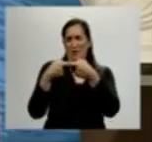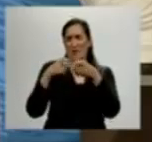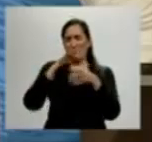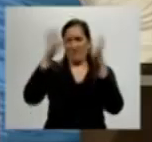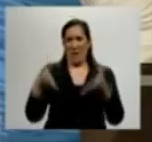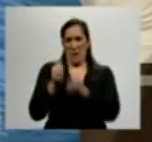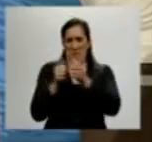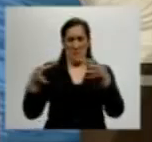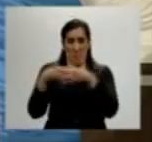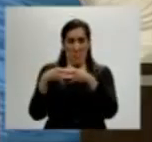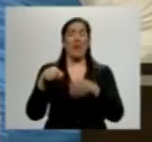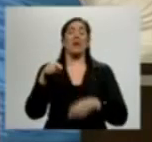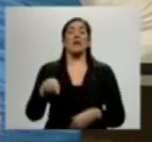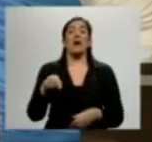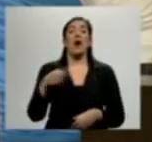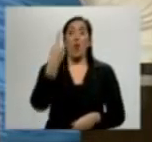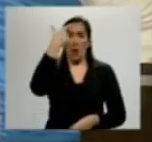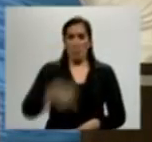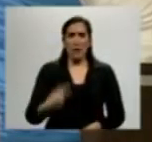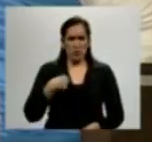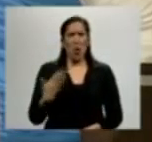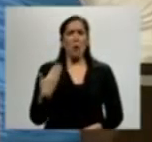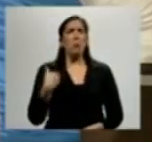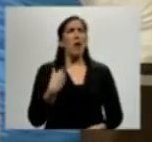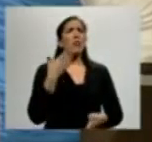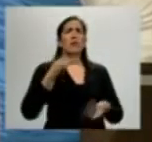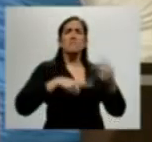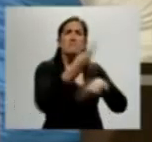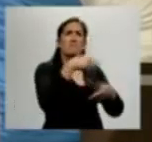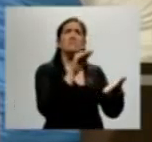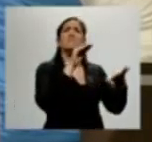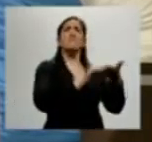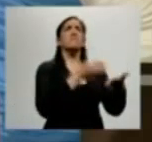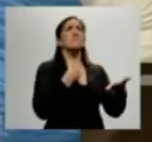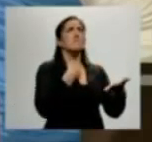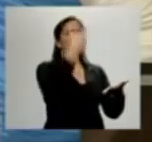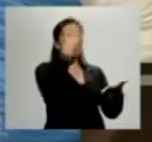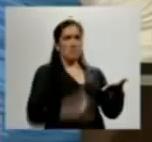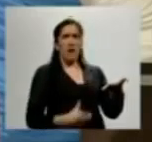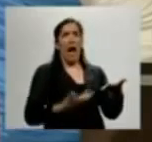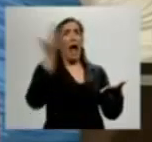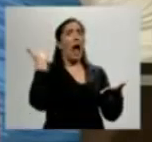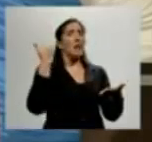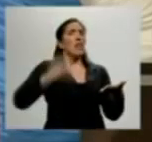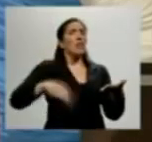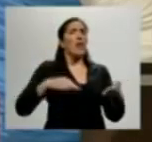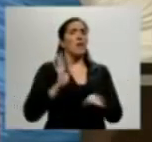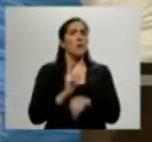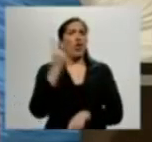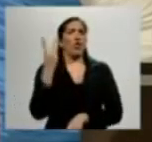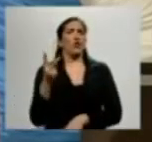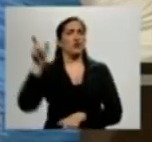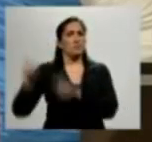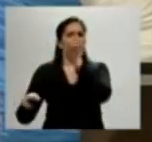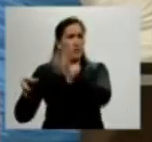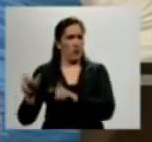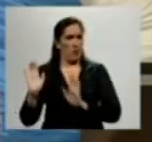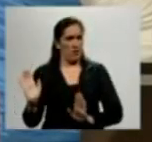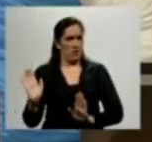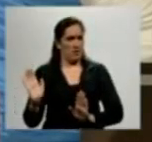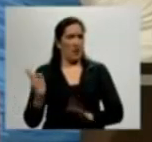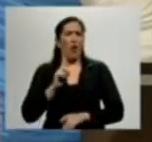poder tener él solo una sociedad. Antes, para tener una sociedad tienen que ser por lo menos dos personas, no es signo partidario,